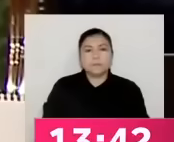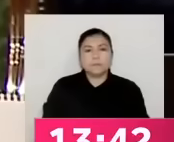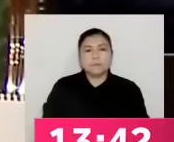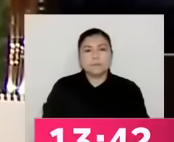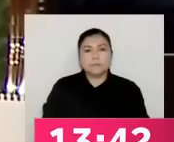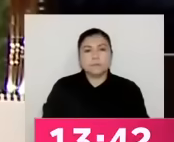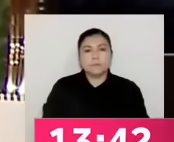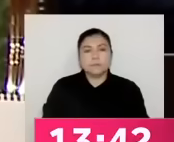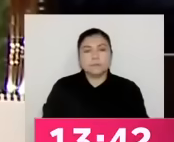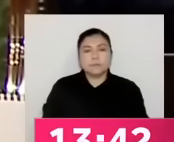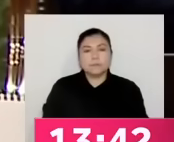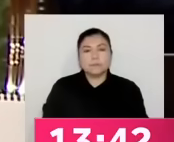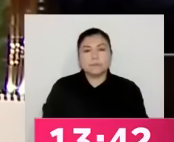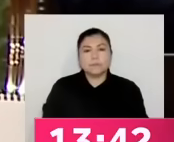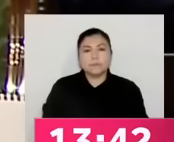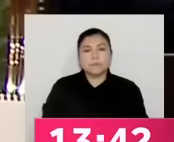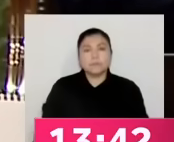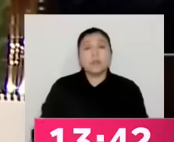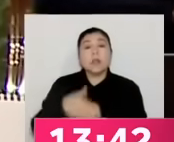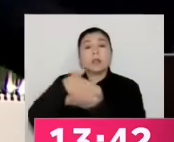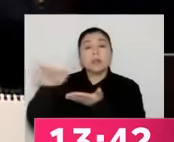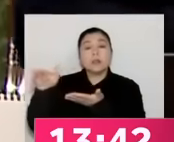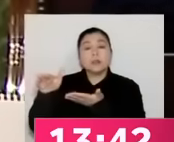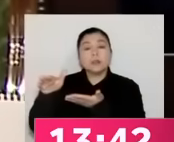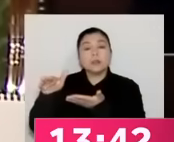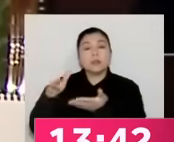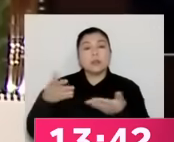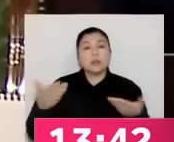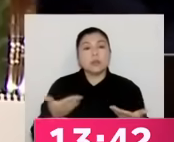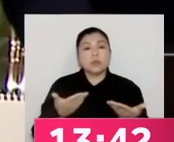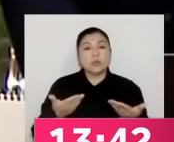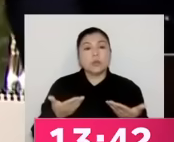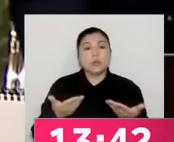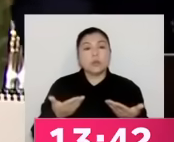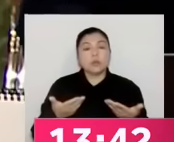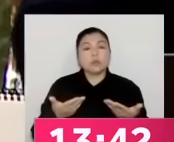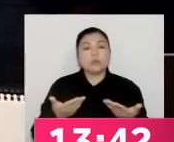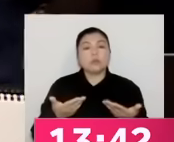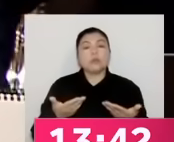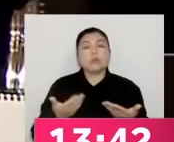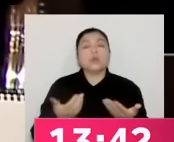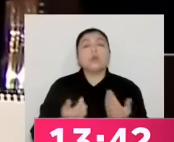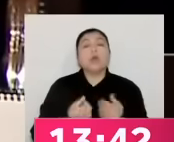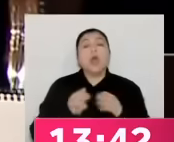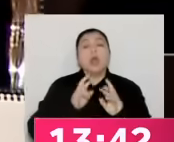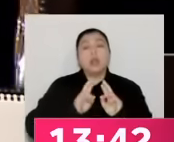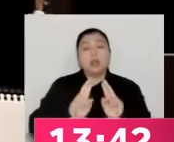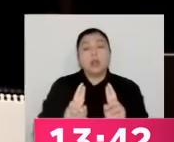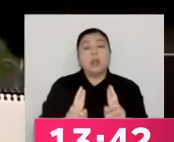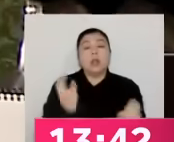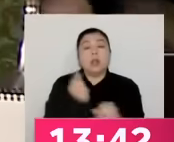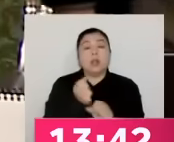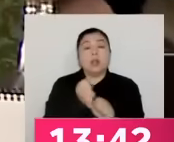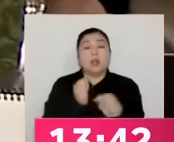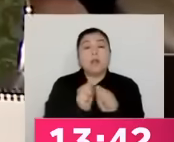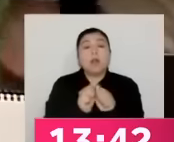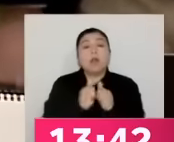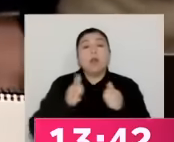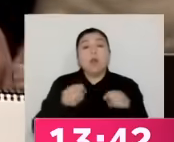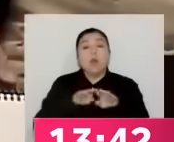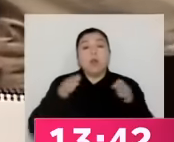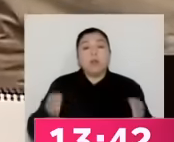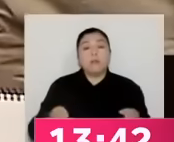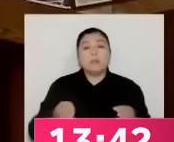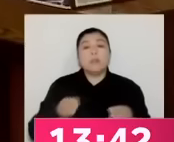intentaba hacer un punto de prensa por parte del Partido Demócratas. Es ahí donde llega Johannes Kaiser y le dicen que es una